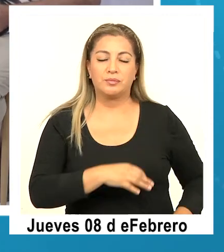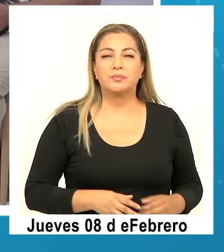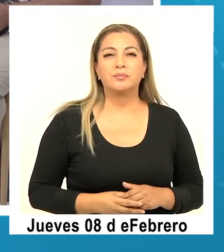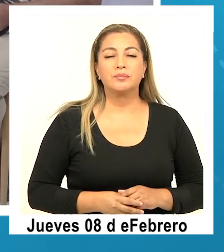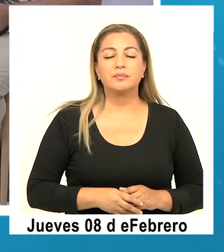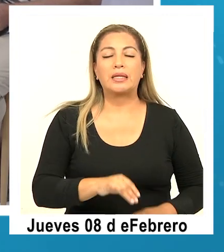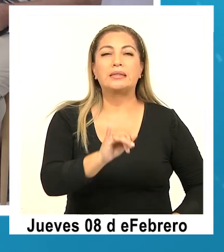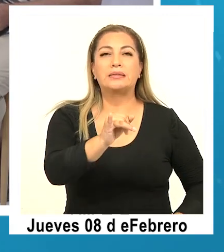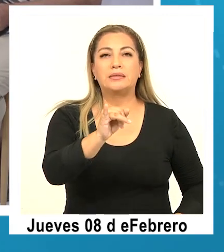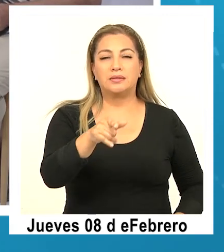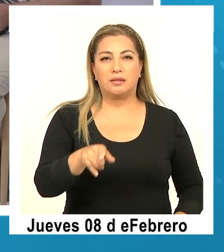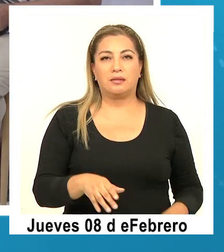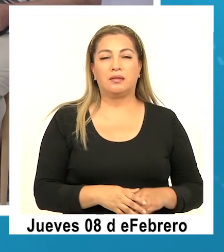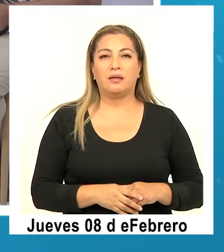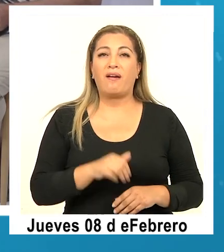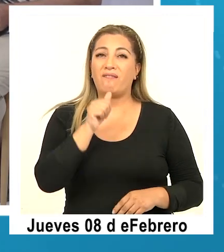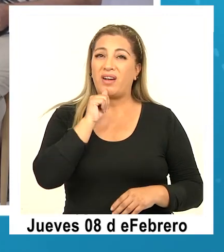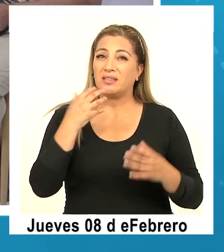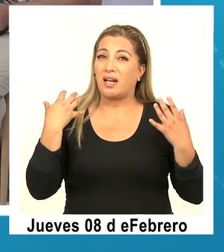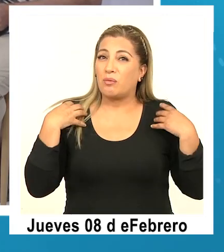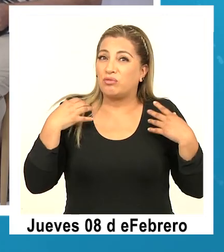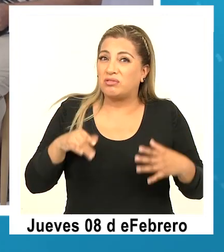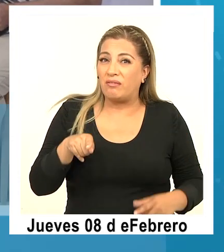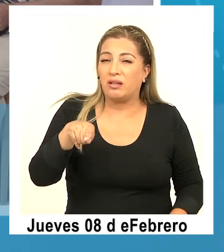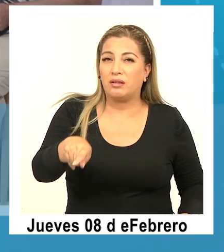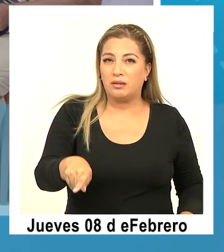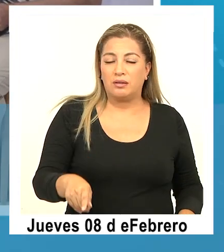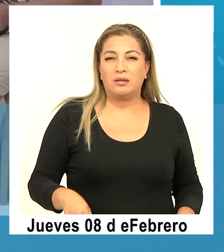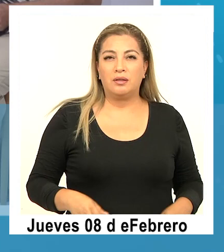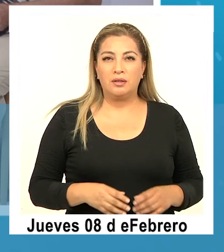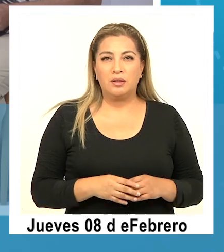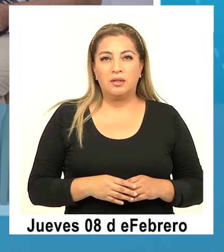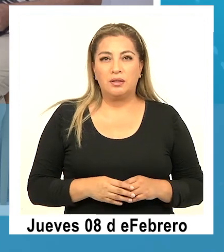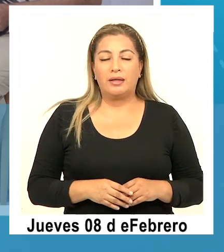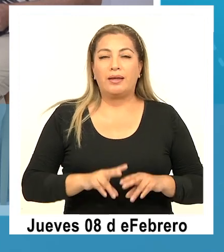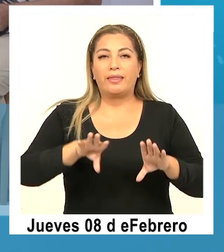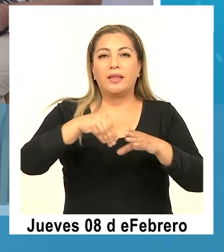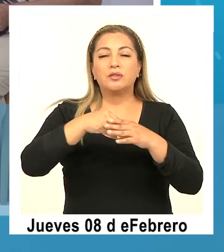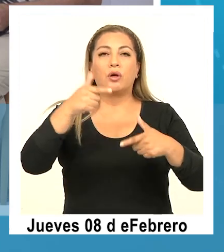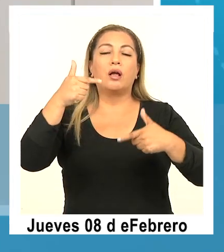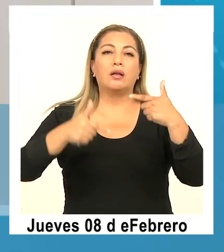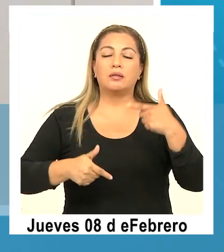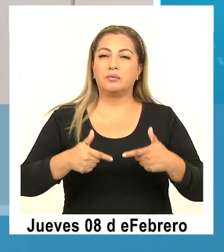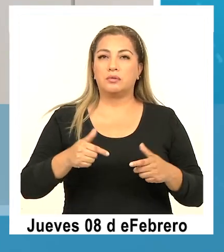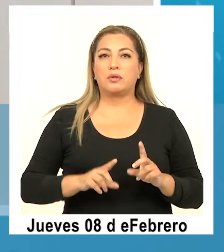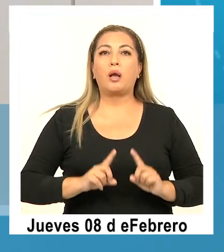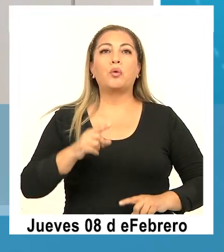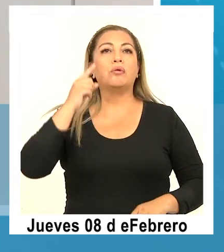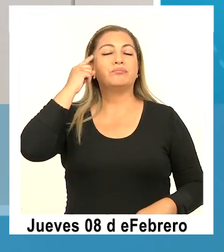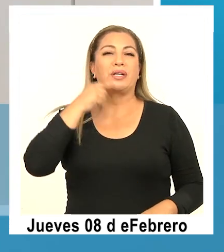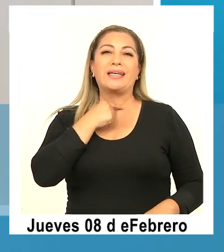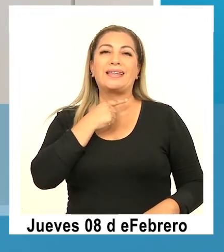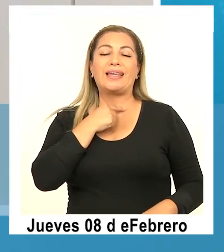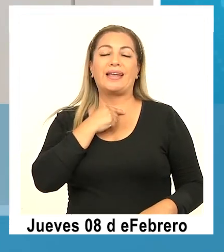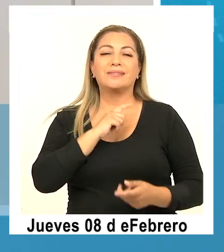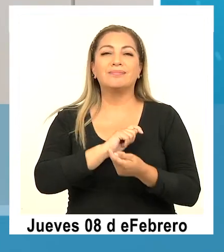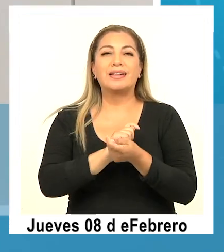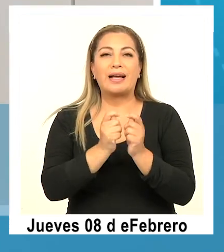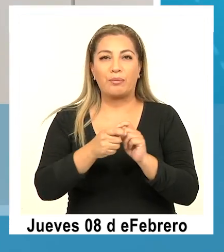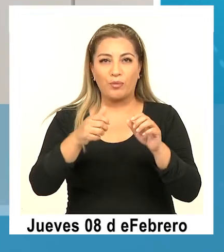yo creo que hay una irresponsabilidad un poco instalada en la política. Se habla mucho de los cambios al sistema